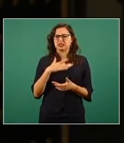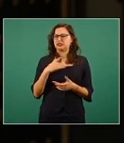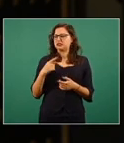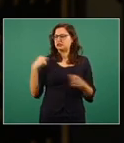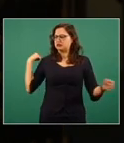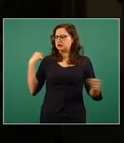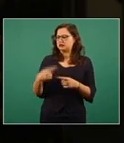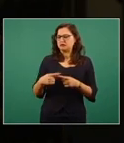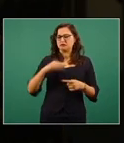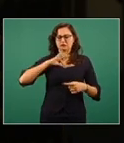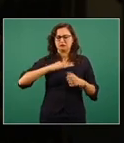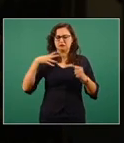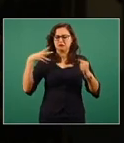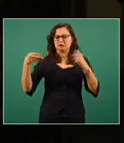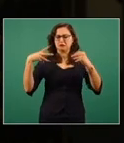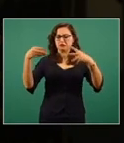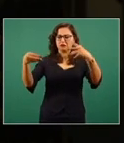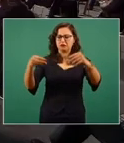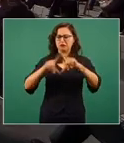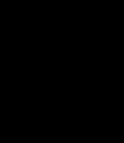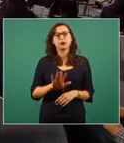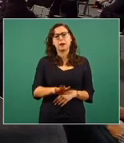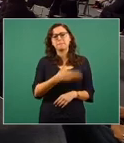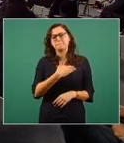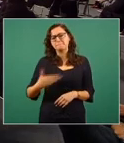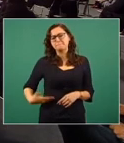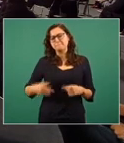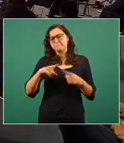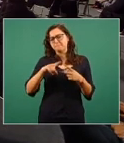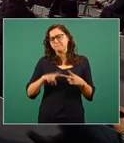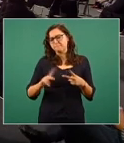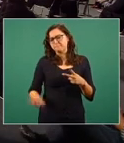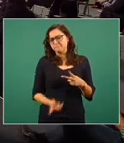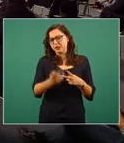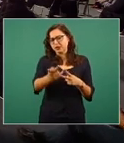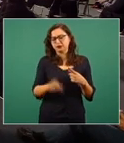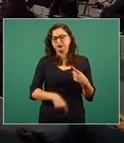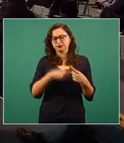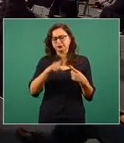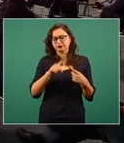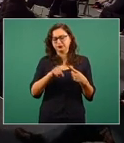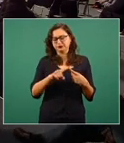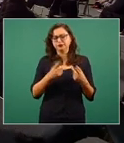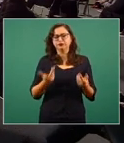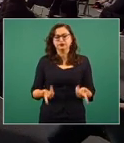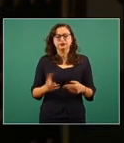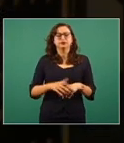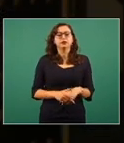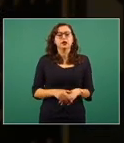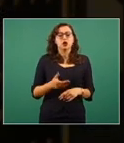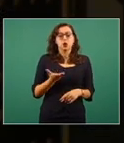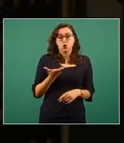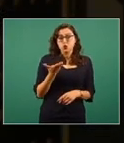poesía. Mi nombre es Juan José el Castillo J. Gracias por estar en el canal El J. Prensa Alternativa, voz de la patria